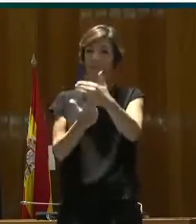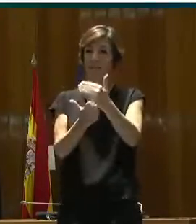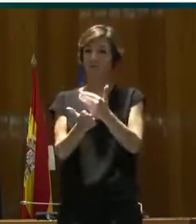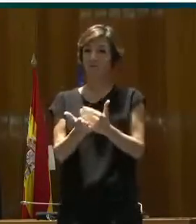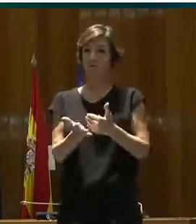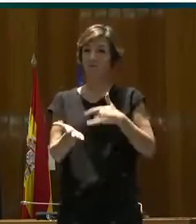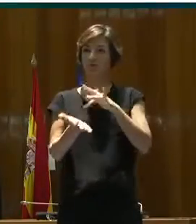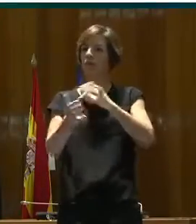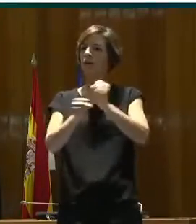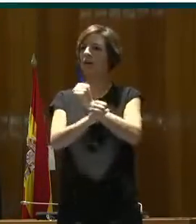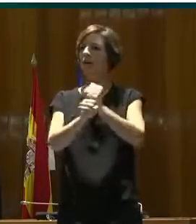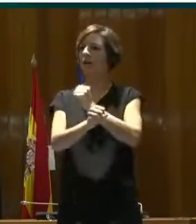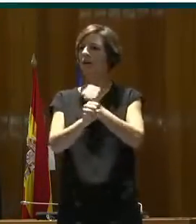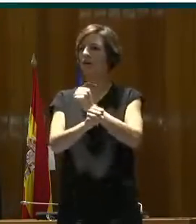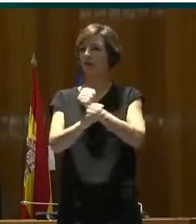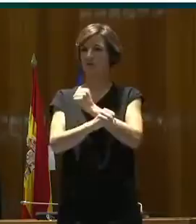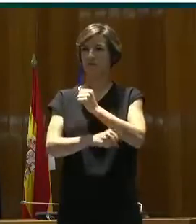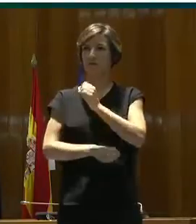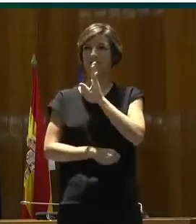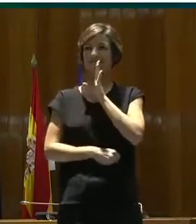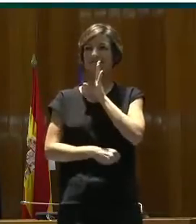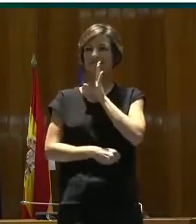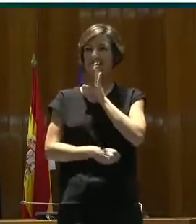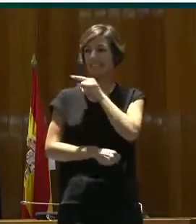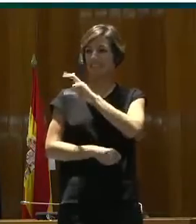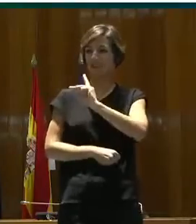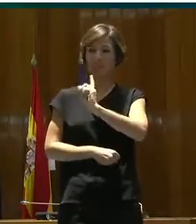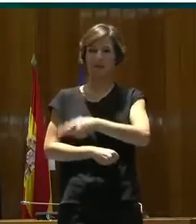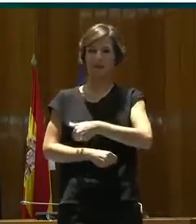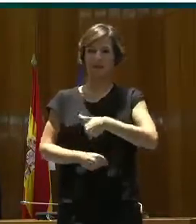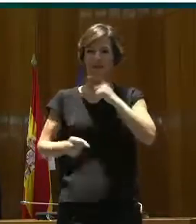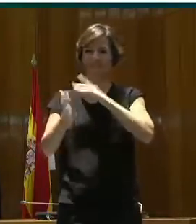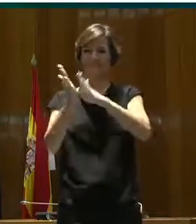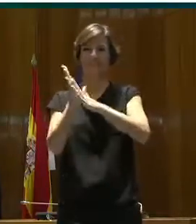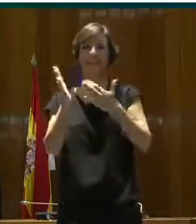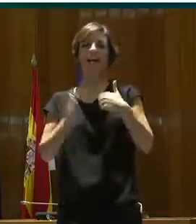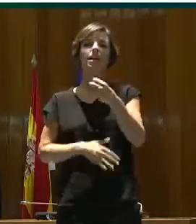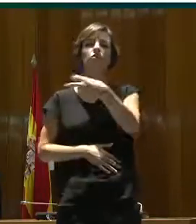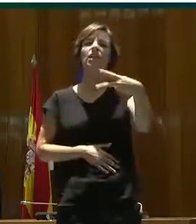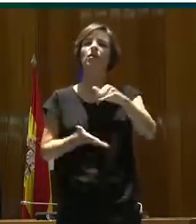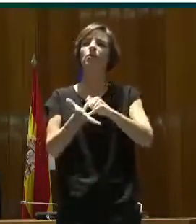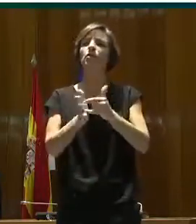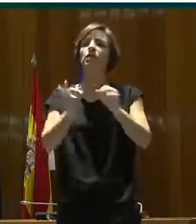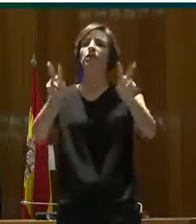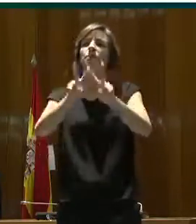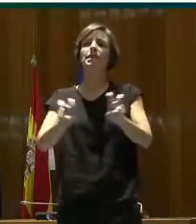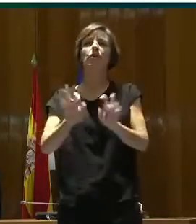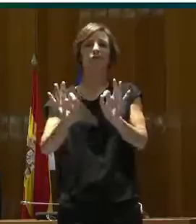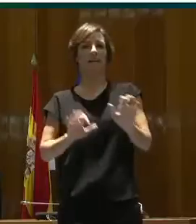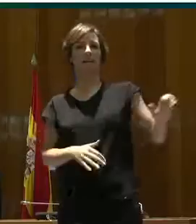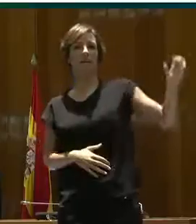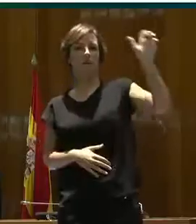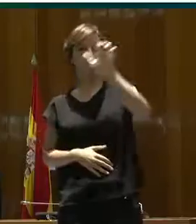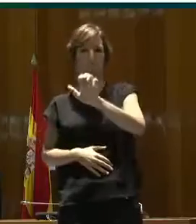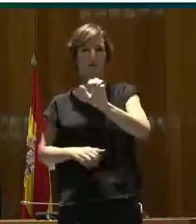trabajo, como decía el subdirector general, resultado de un proyecto de investigación europeo, una